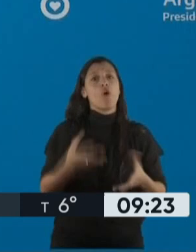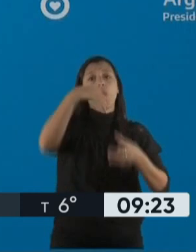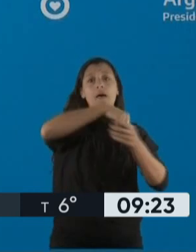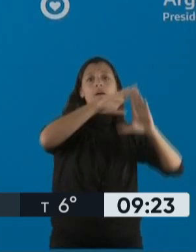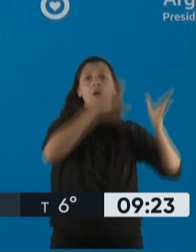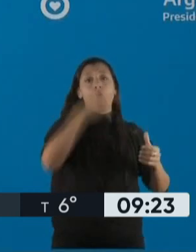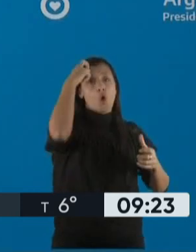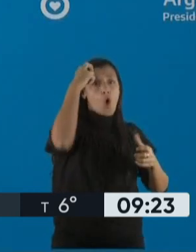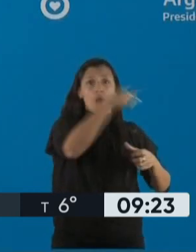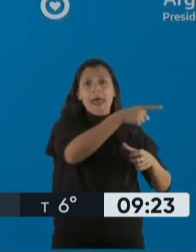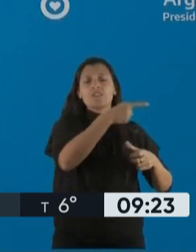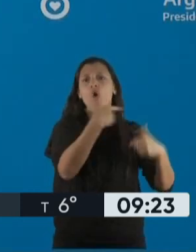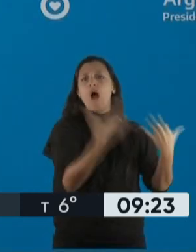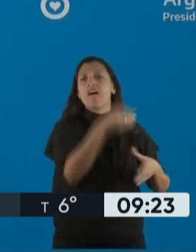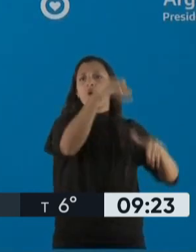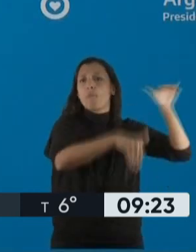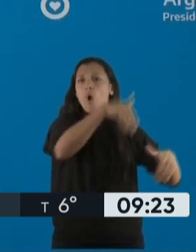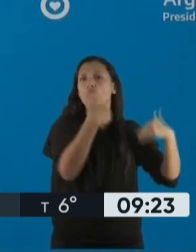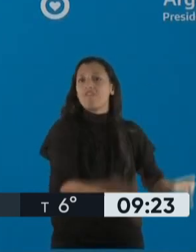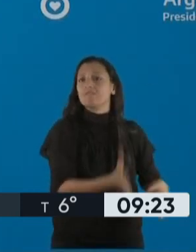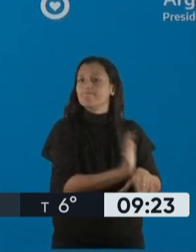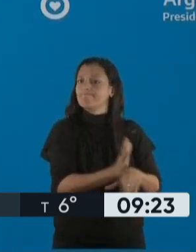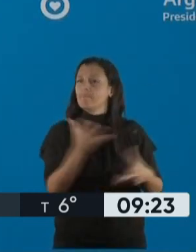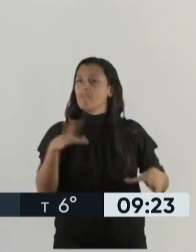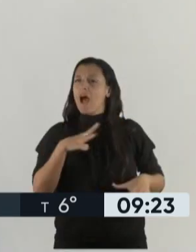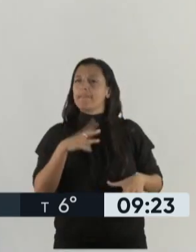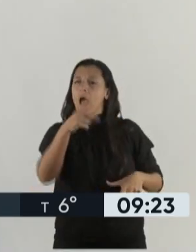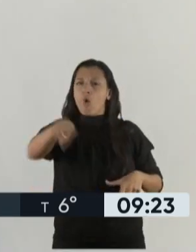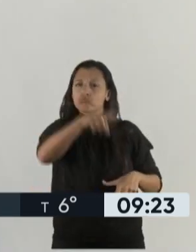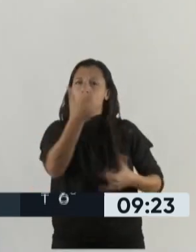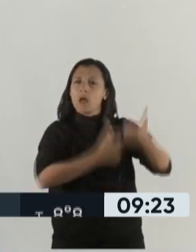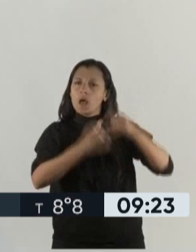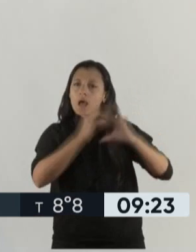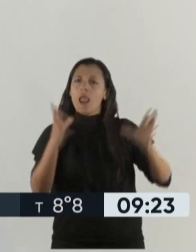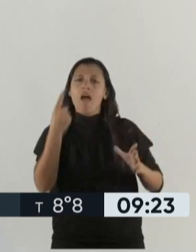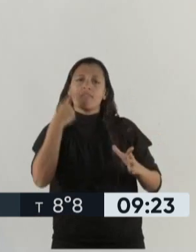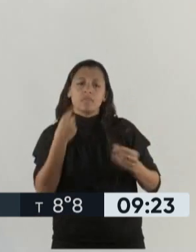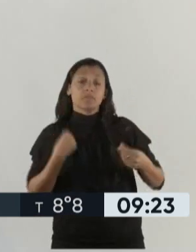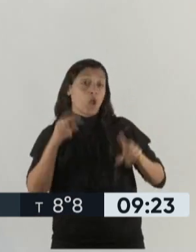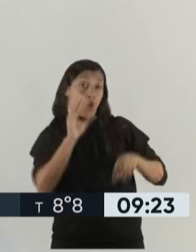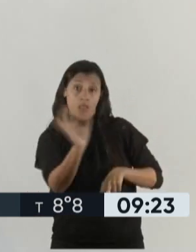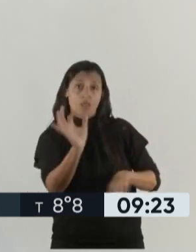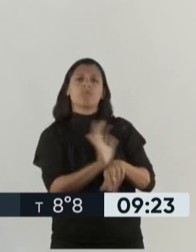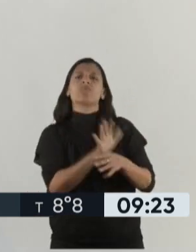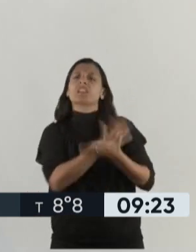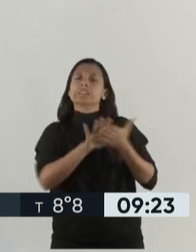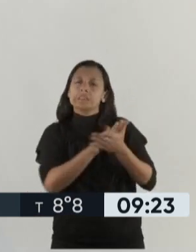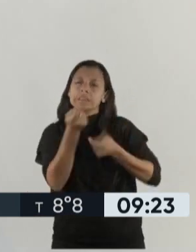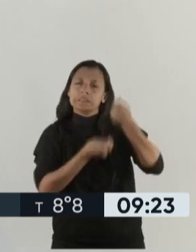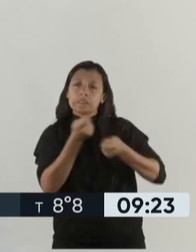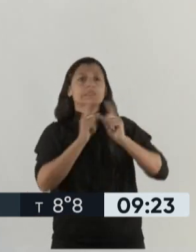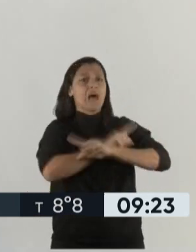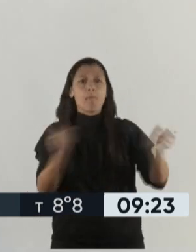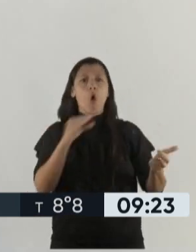Congreso, pero no hubo ningún intento de su parte de encarar ninguna negociación, tampoco el presidente de la Cámara,